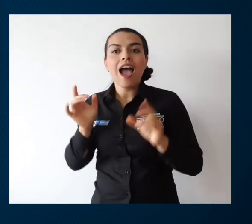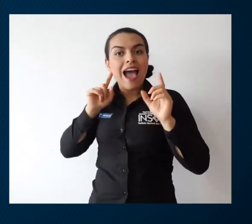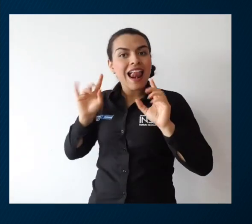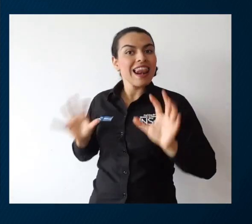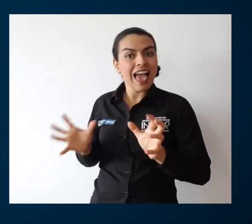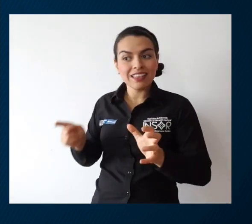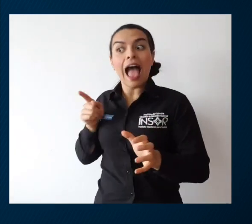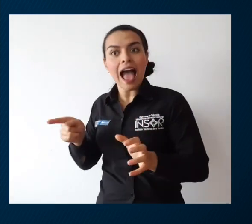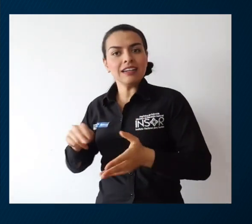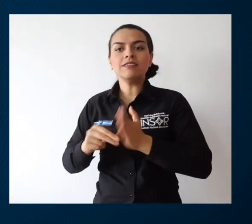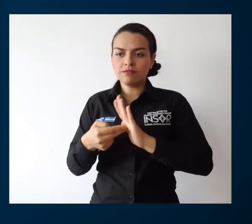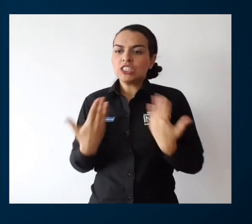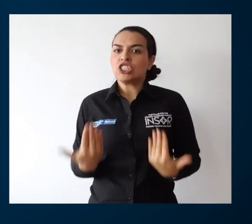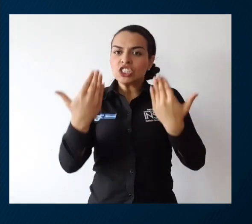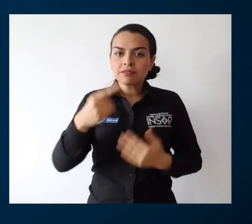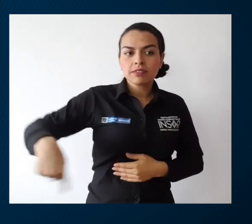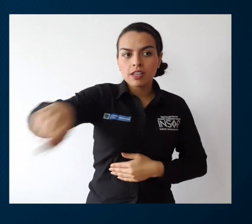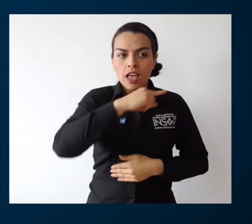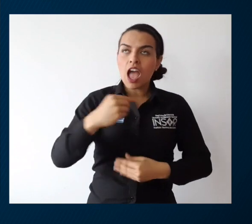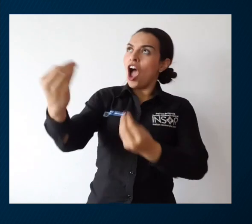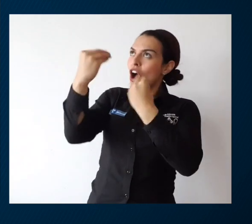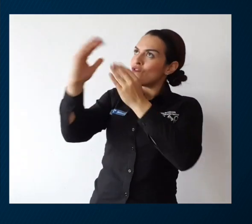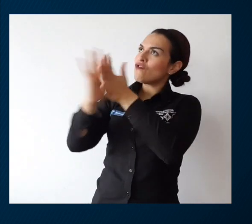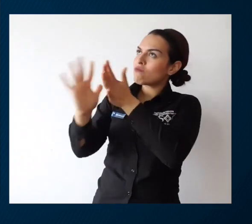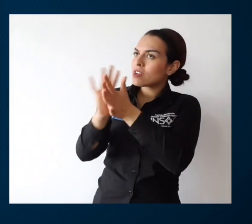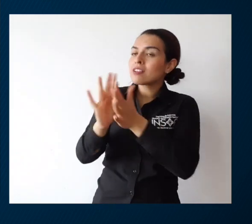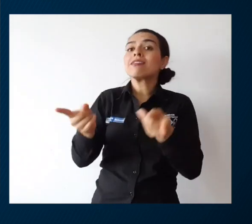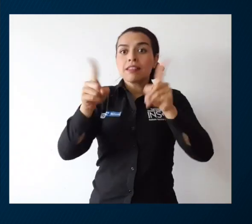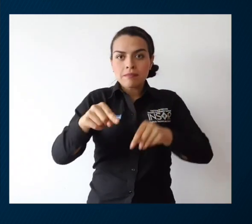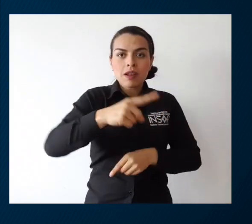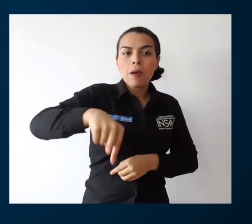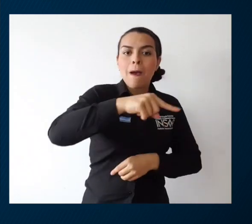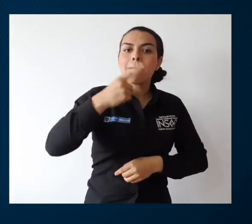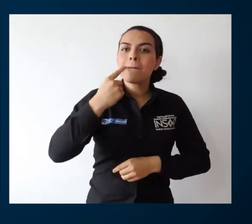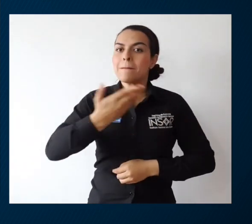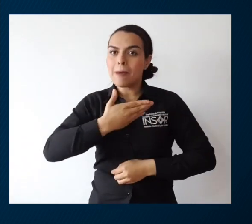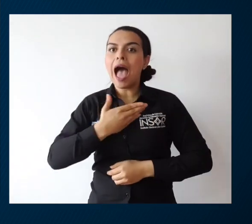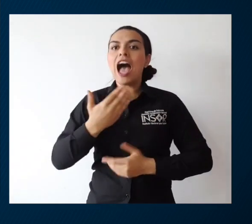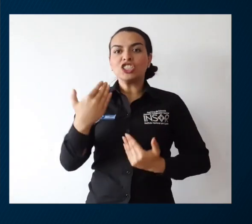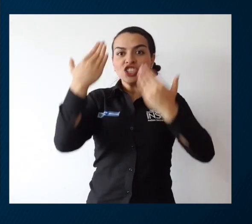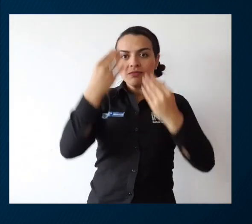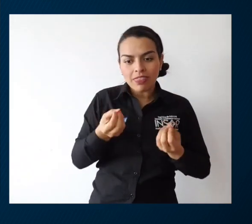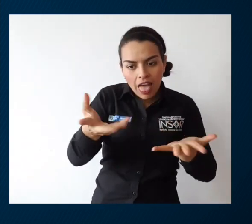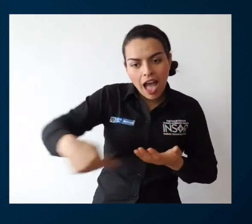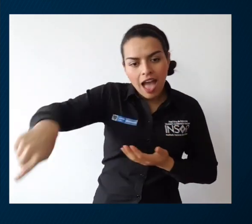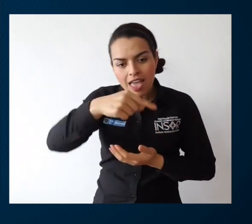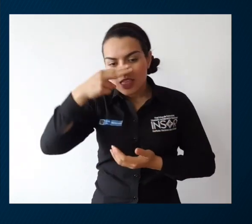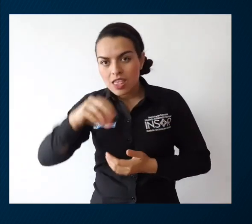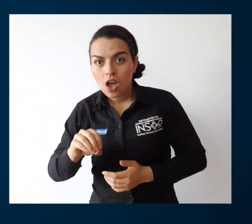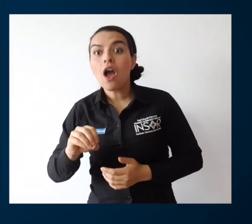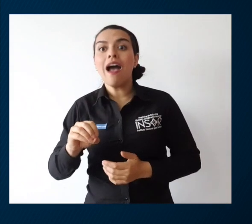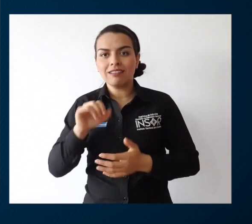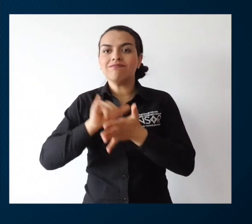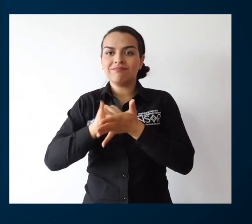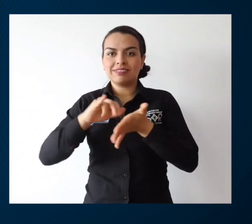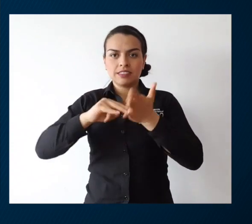permitieran a los estudiantes estar informados y a los papás también tener contenidos que compartir con sus hijos. Entonces ahí digamos que responder